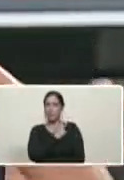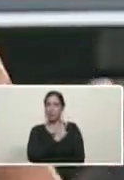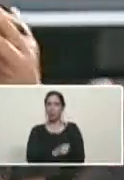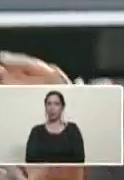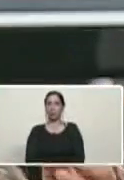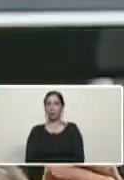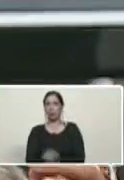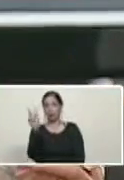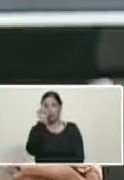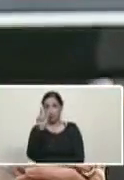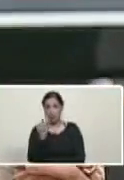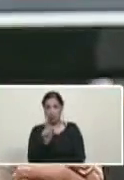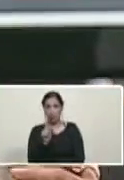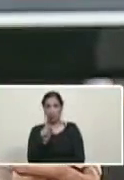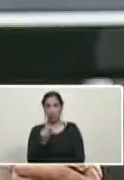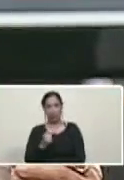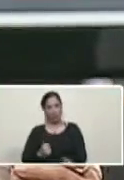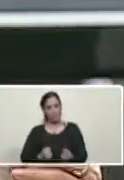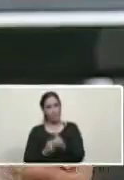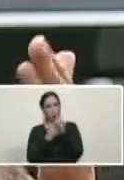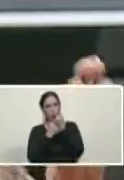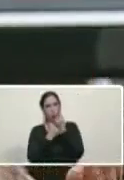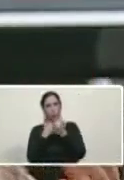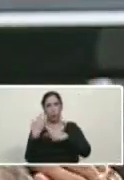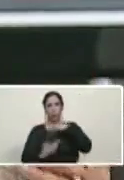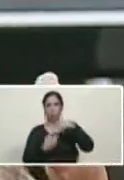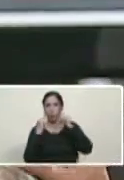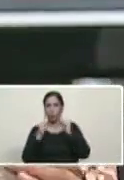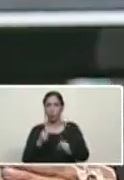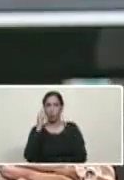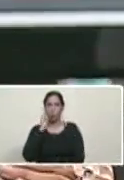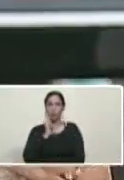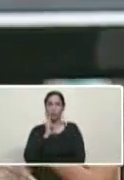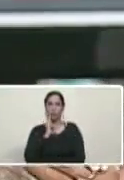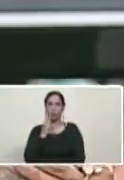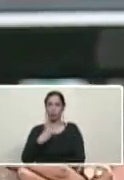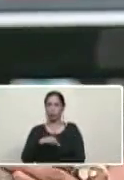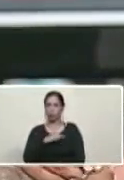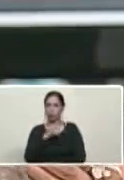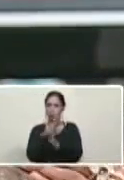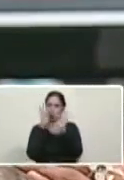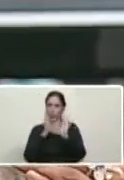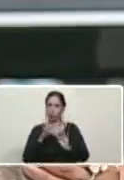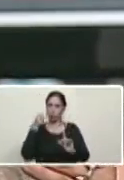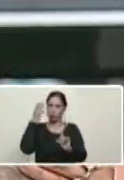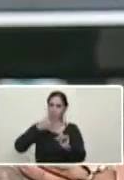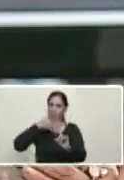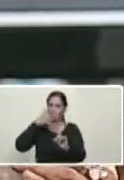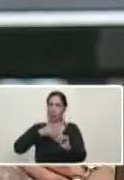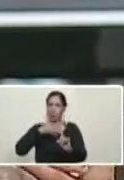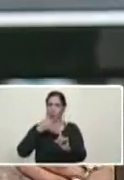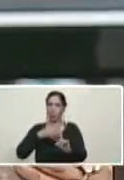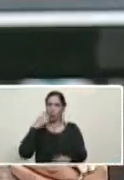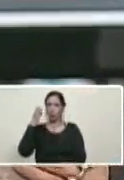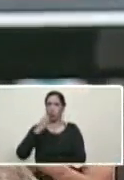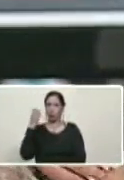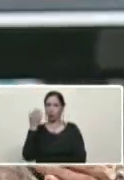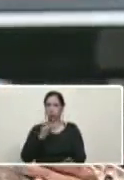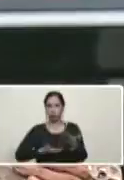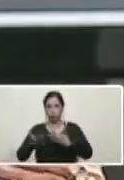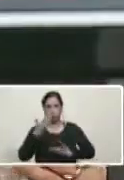Italia respaldan la revolución bolivariana. Hemos fundado la Red Europea de Solidaridad con la